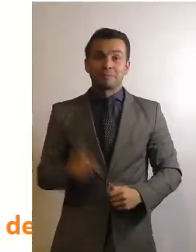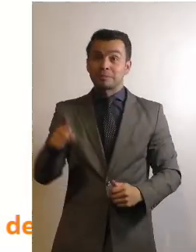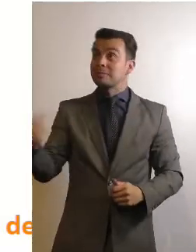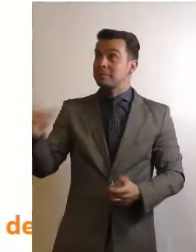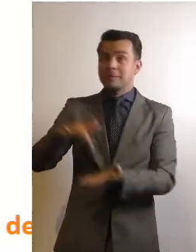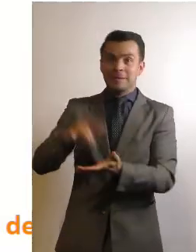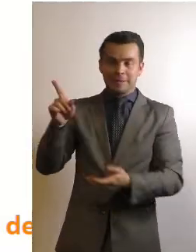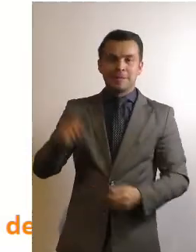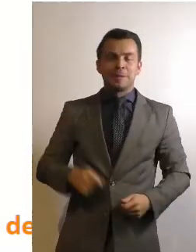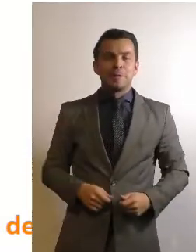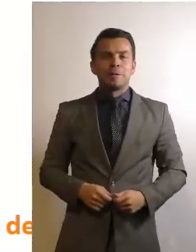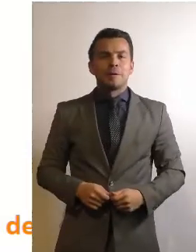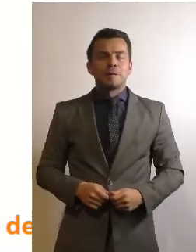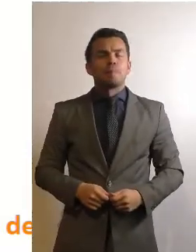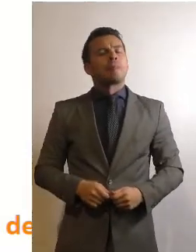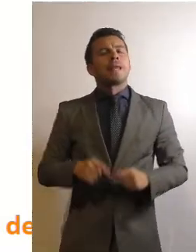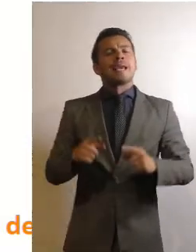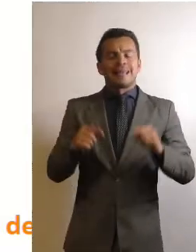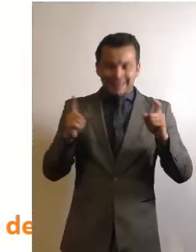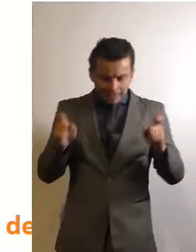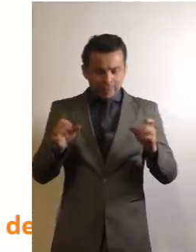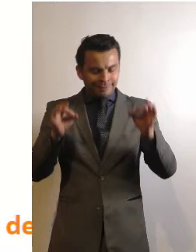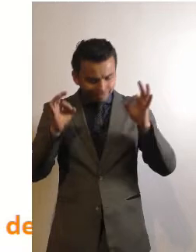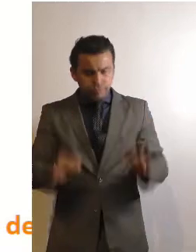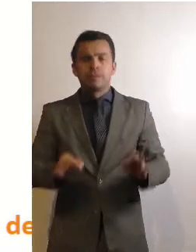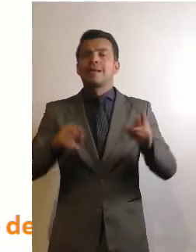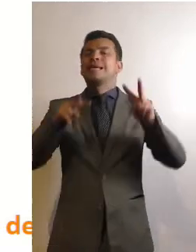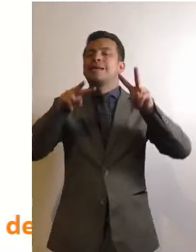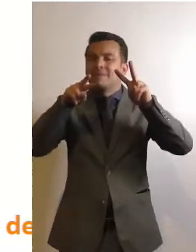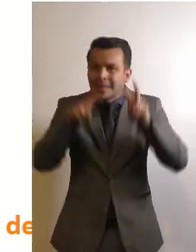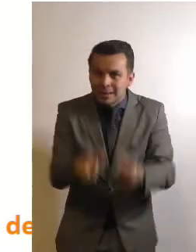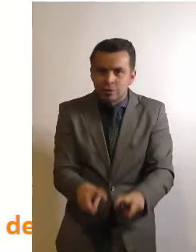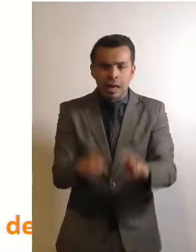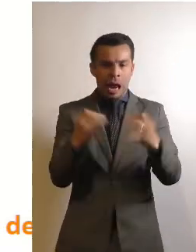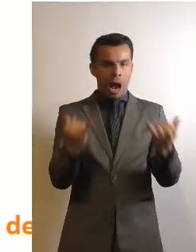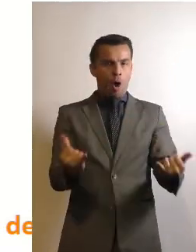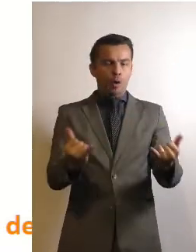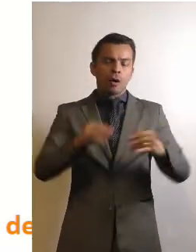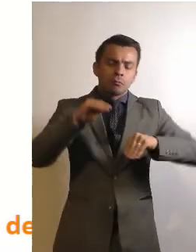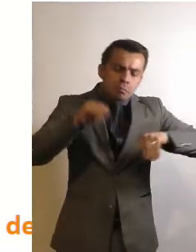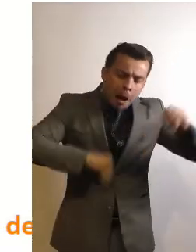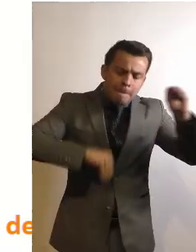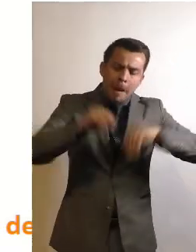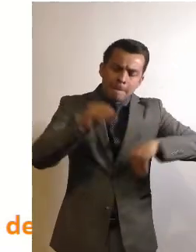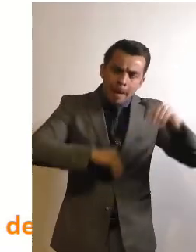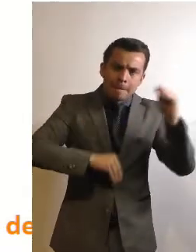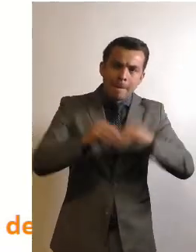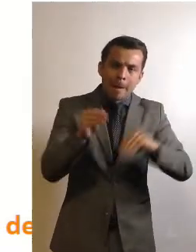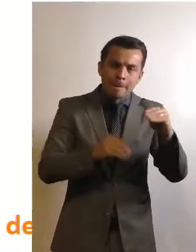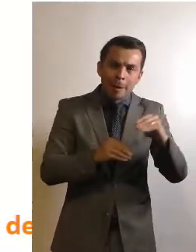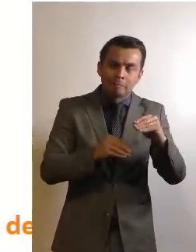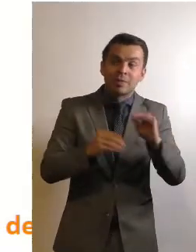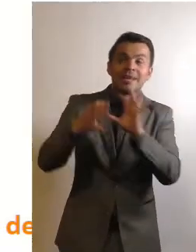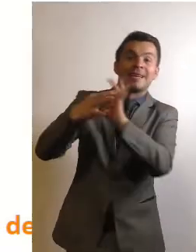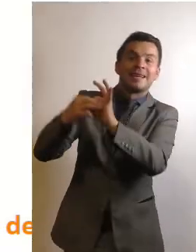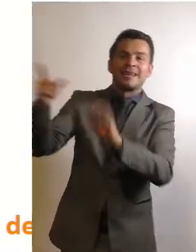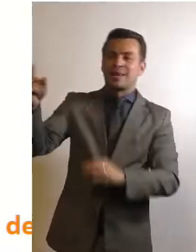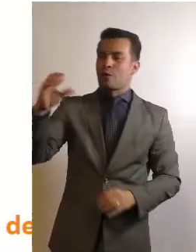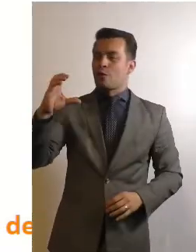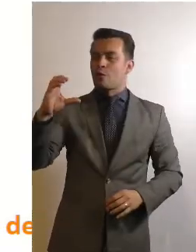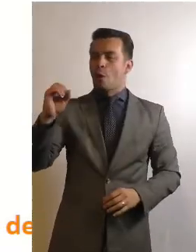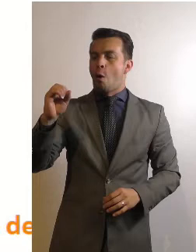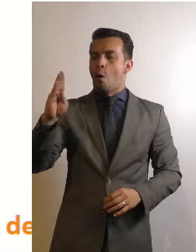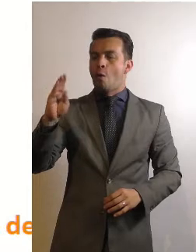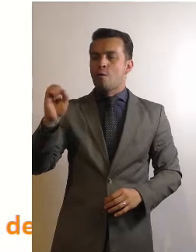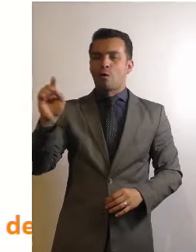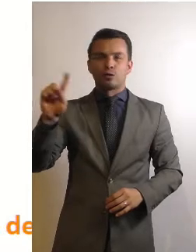En cuanto a investigación que actualmente se está proyectando, se está realizando con los Cobos Medical Center,